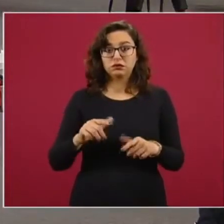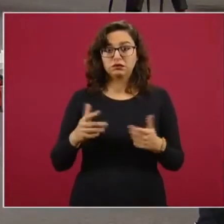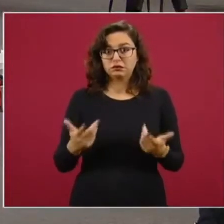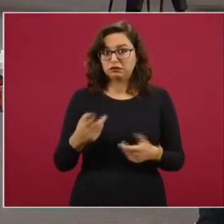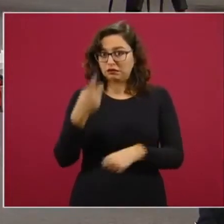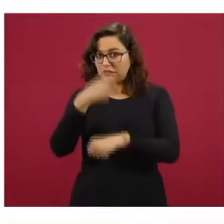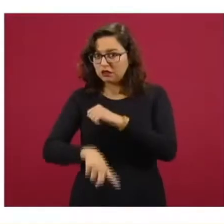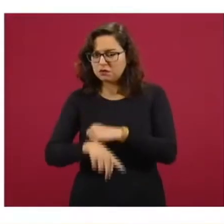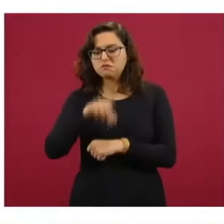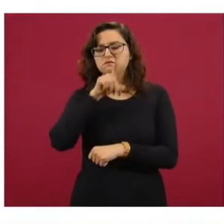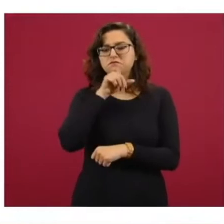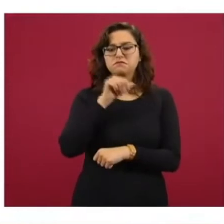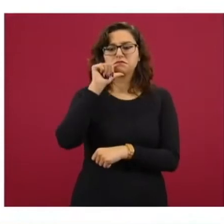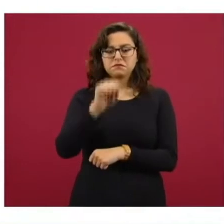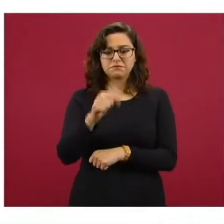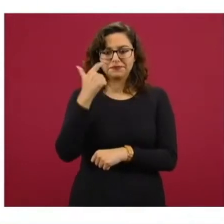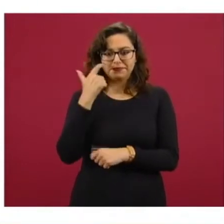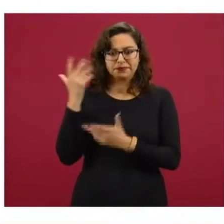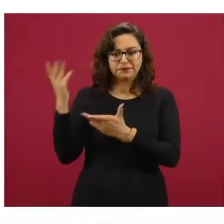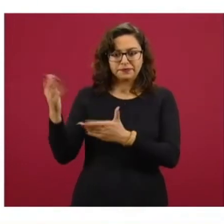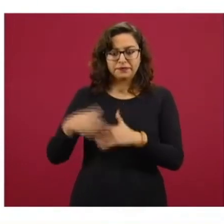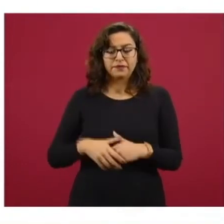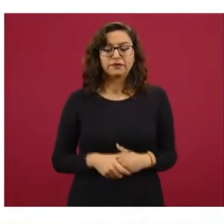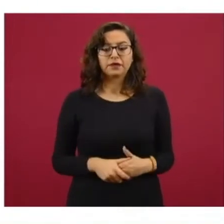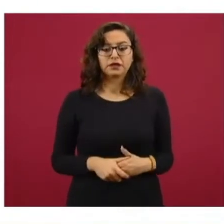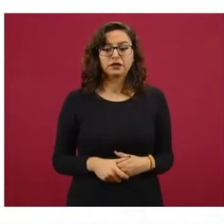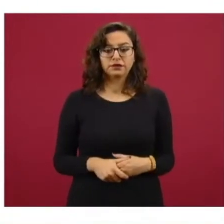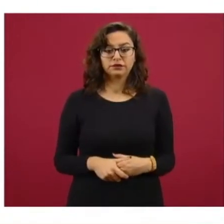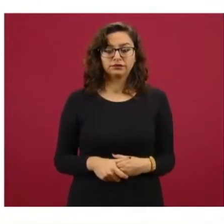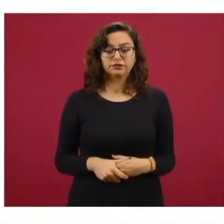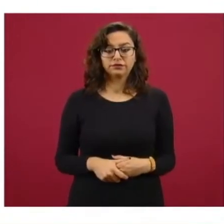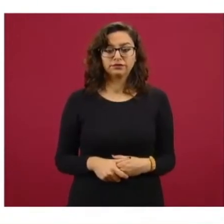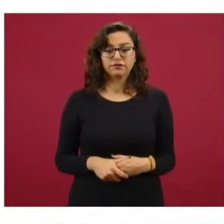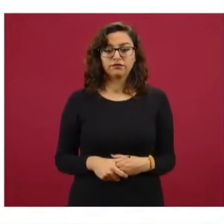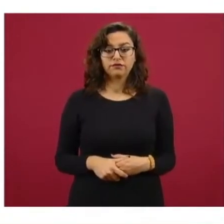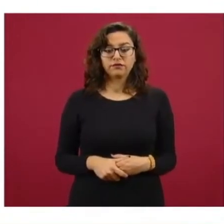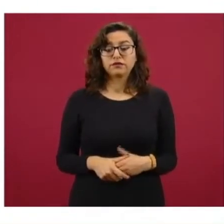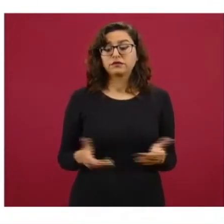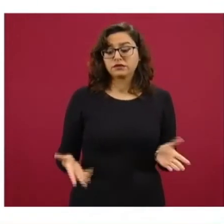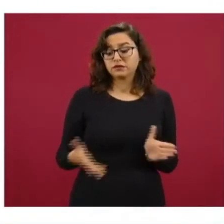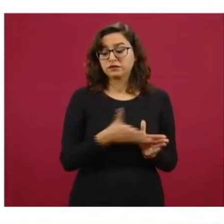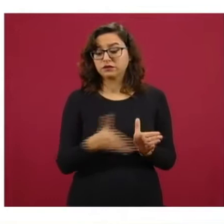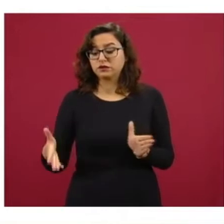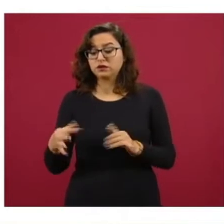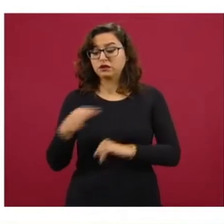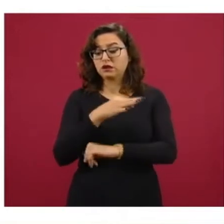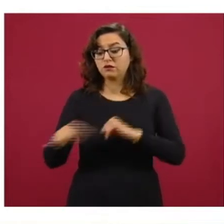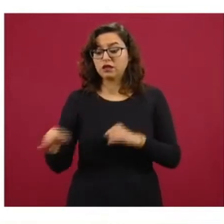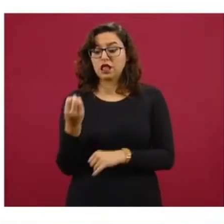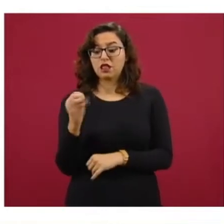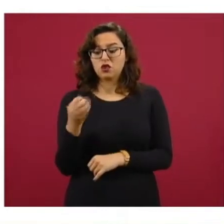Establece que a finales de octubre estarán concluyendo lo que tiene que ver con la efectividad de la vacuna.